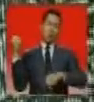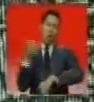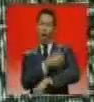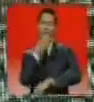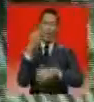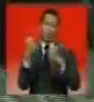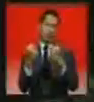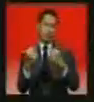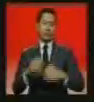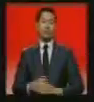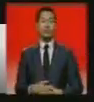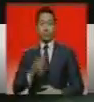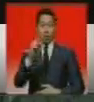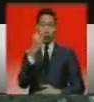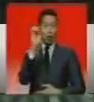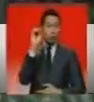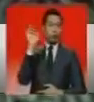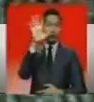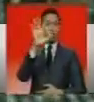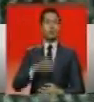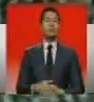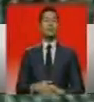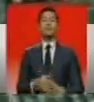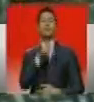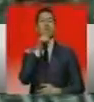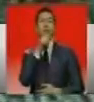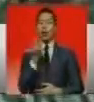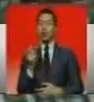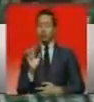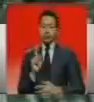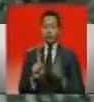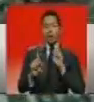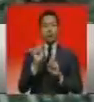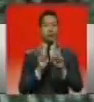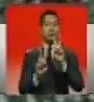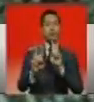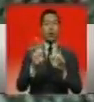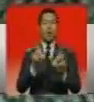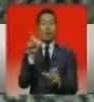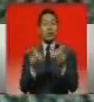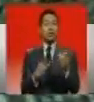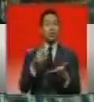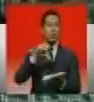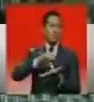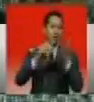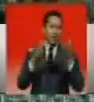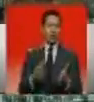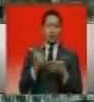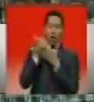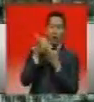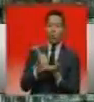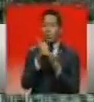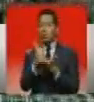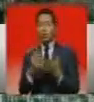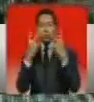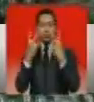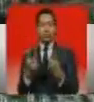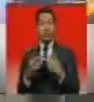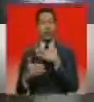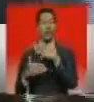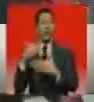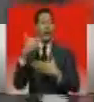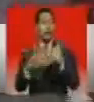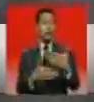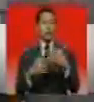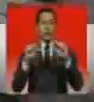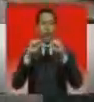segunda grabación se observa que los primeros en llegar son algunos ciudadanos que brindan los primeros auxilios. A ellos, minutos más tarde, se